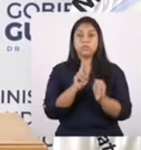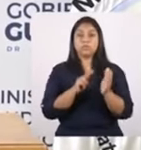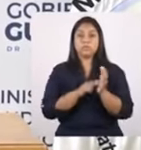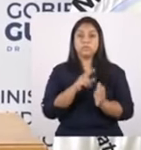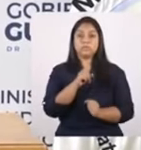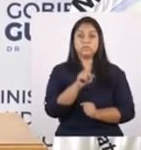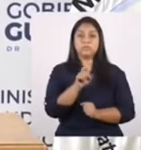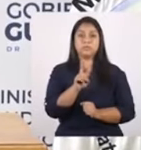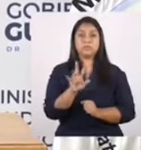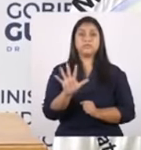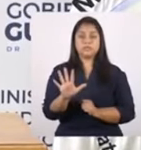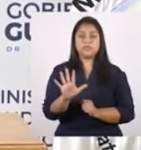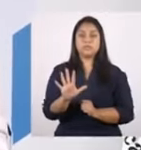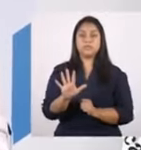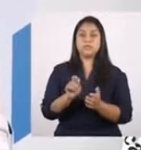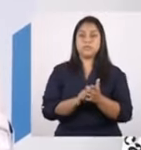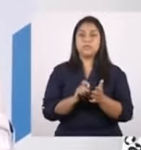2.125 pruebas.